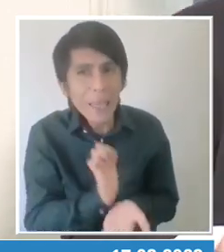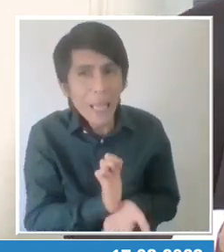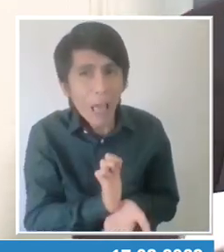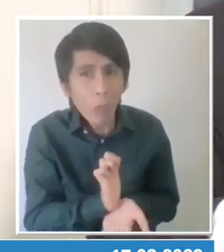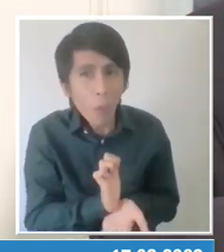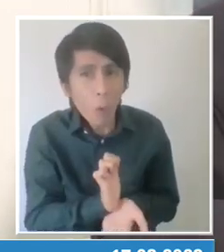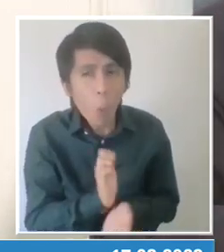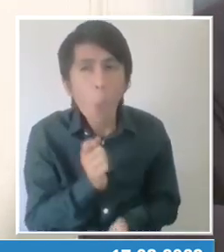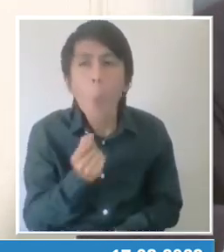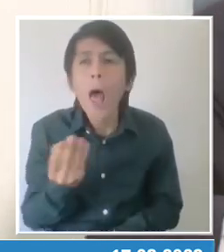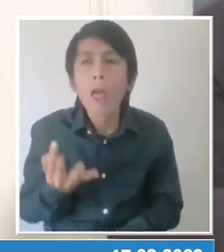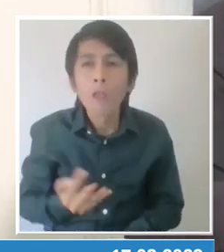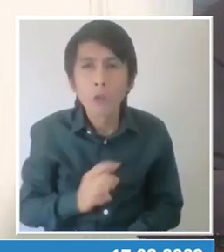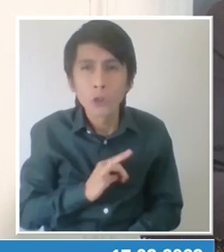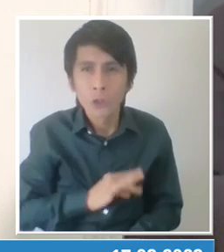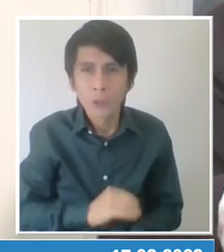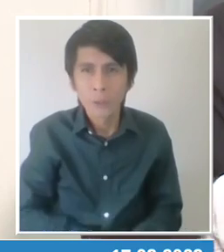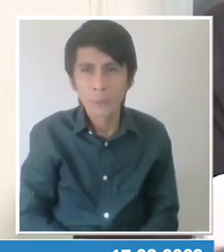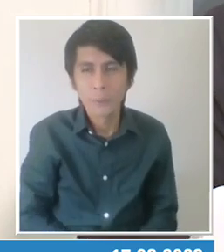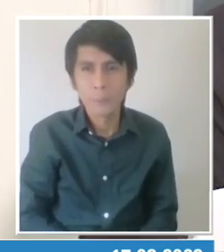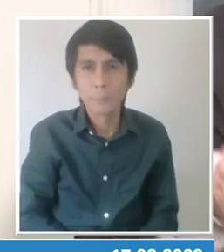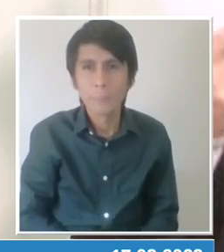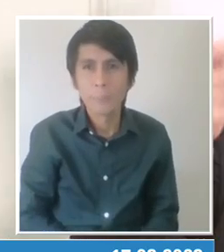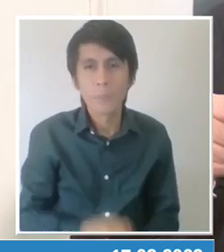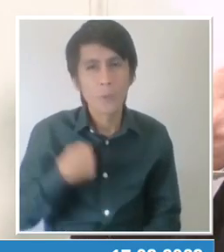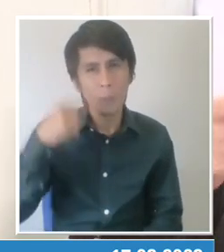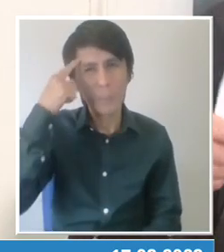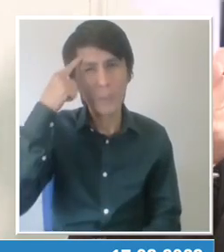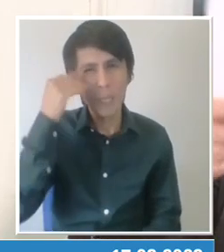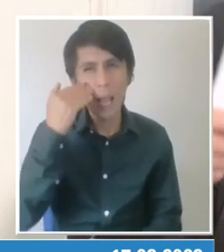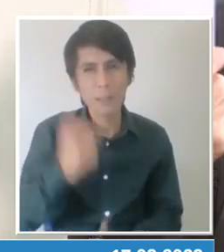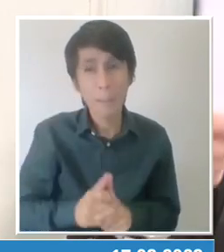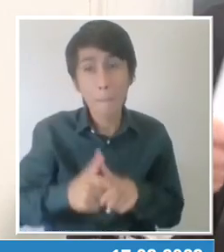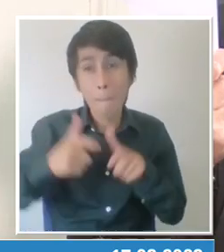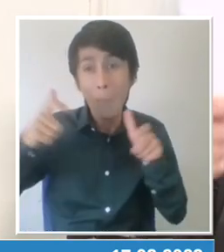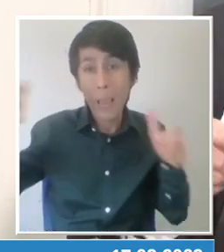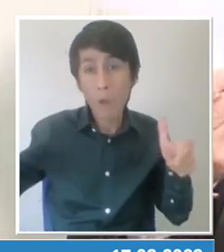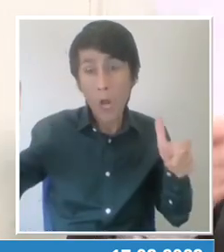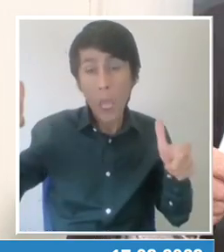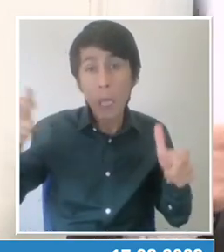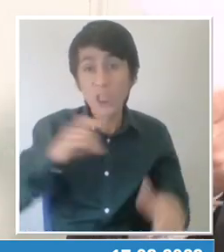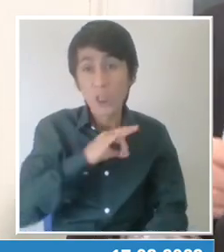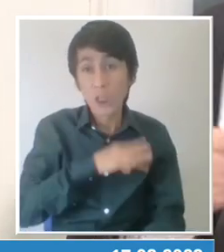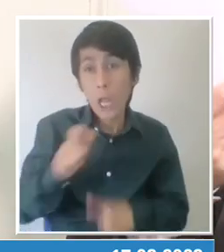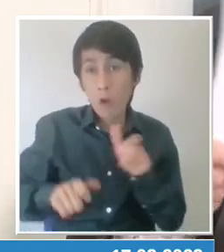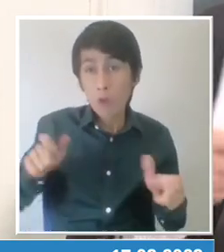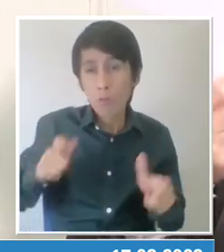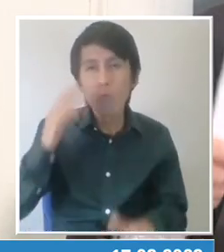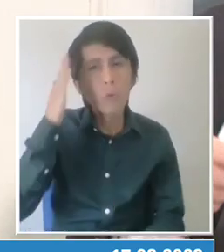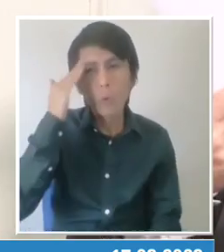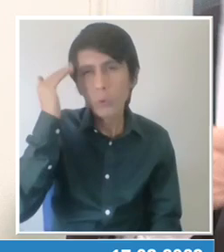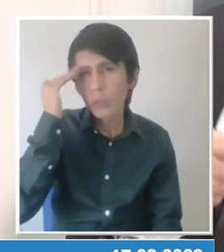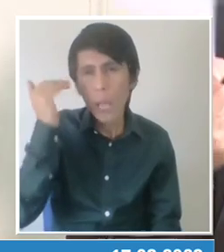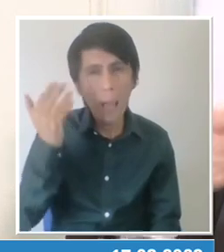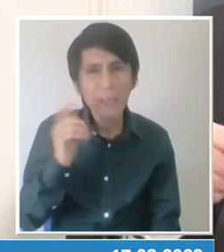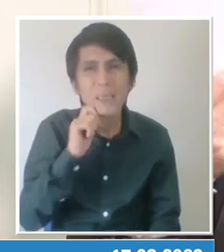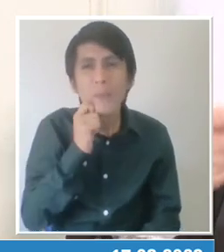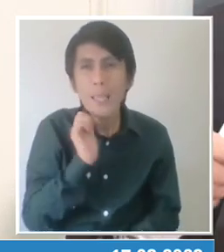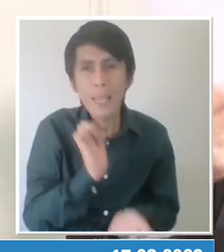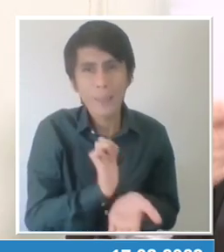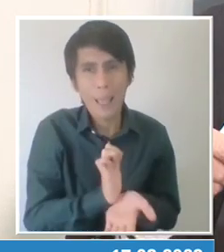Yo creo que la inmensa mayoría de los chilenos no sabe lo que es el Estado, lo siente, lo